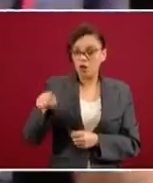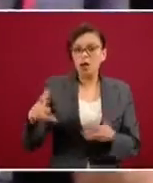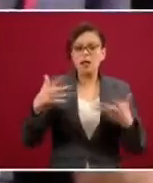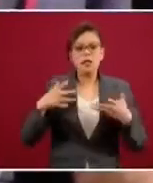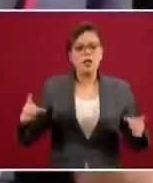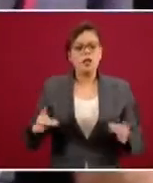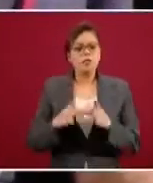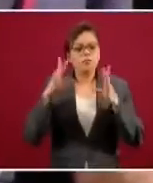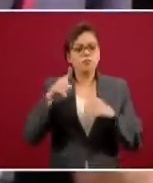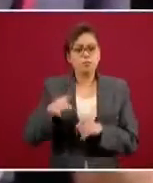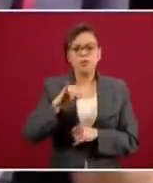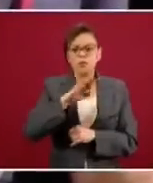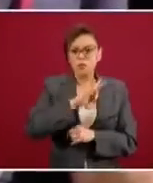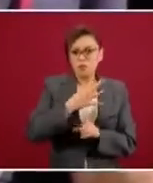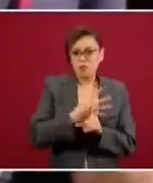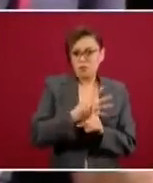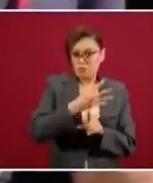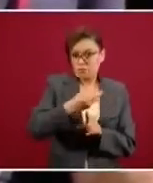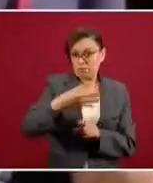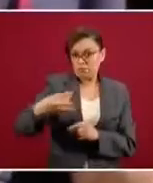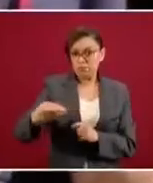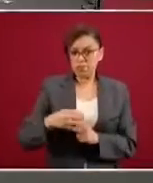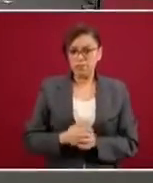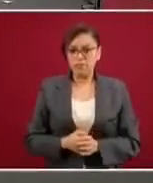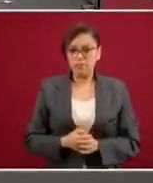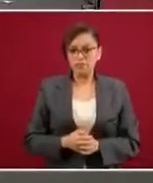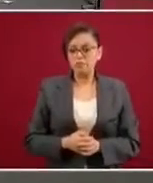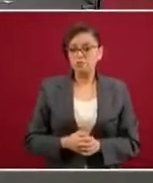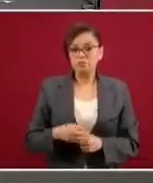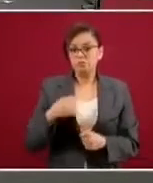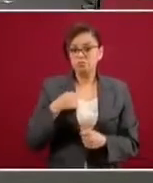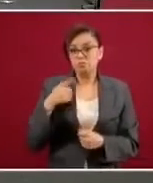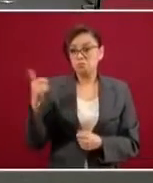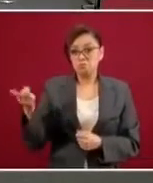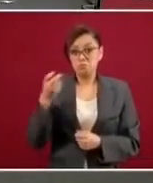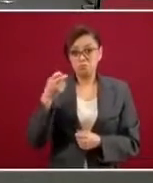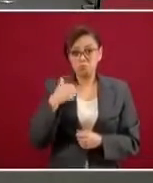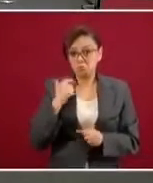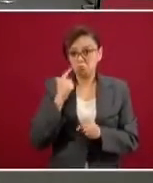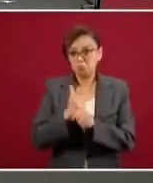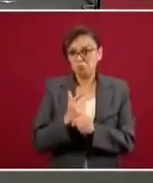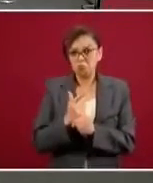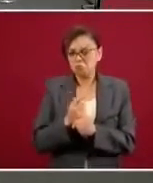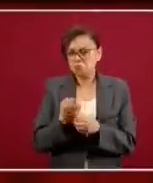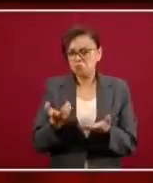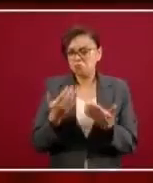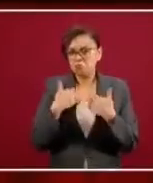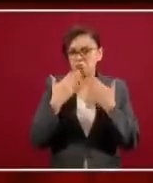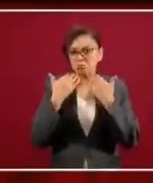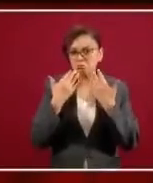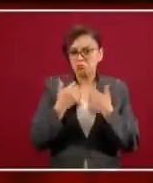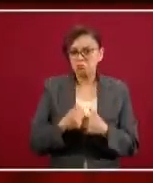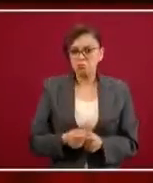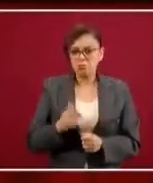tienen algún dato. No lo identifico de manera puntual, doctor Alomía.